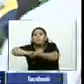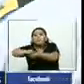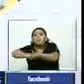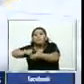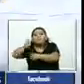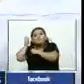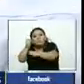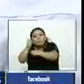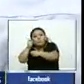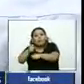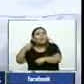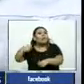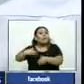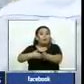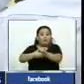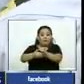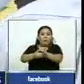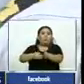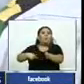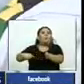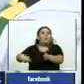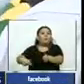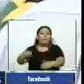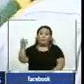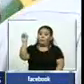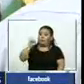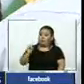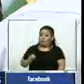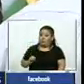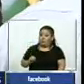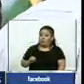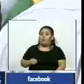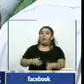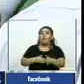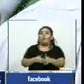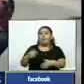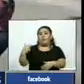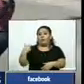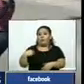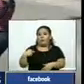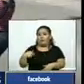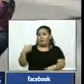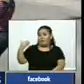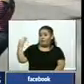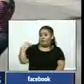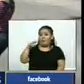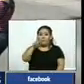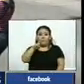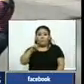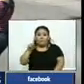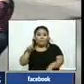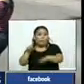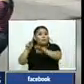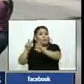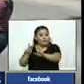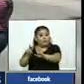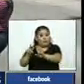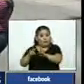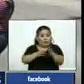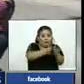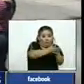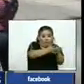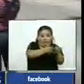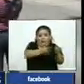retención inició desde el mes de octubre y también desde el mes de noviembre del año 2017. Y hasta esta fecha